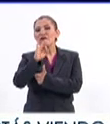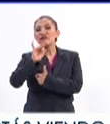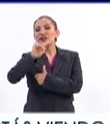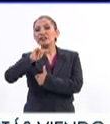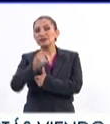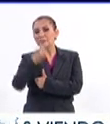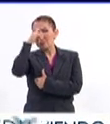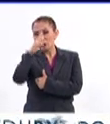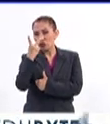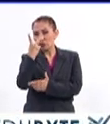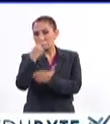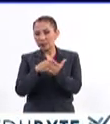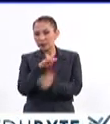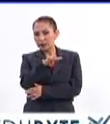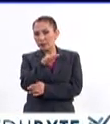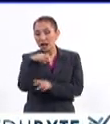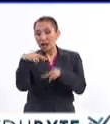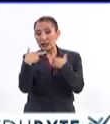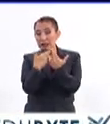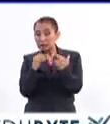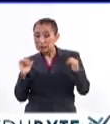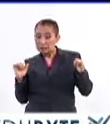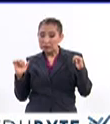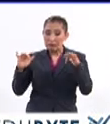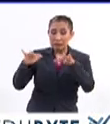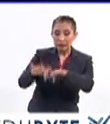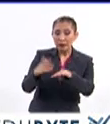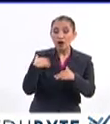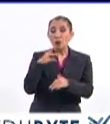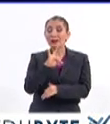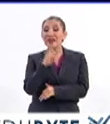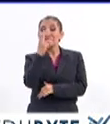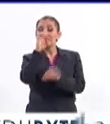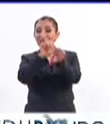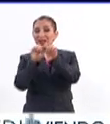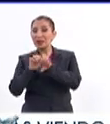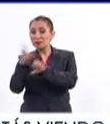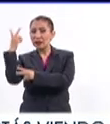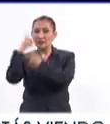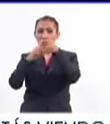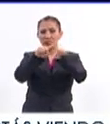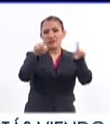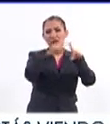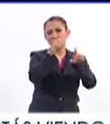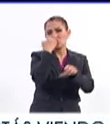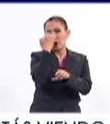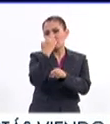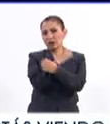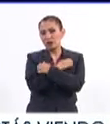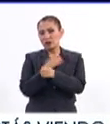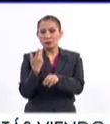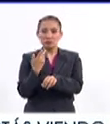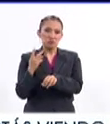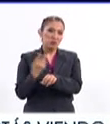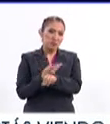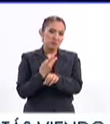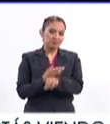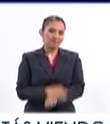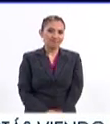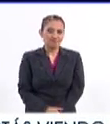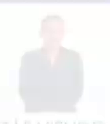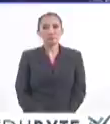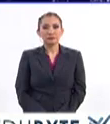FIRST México 2019, torneo regional en el que participaron 43 equipos provenientes de diversas escuelas de educación media superior del